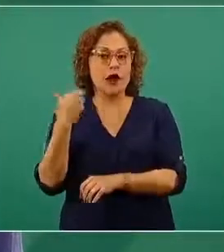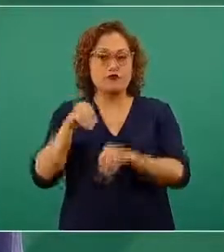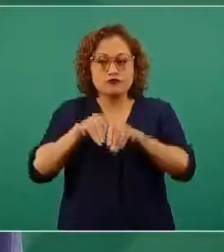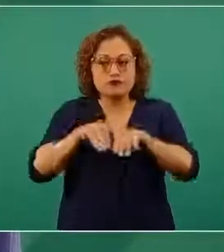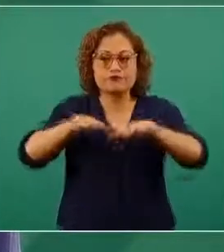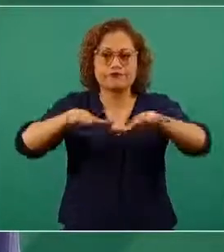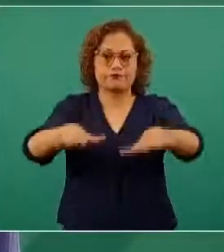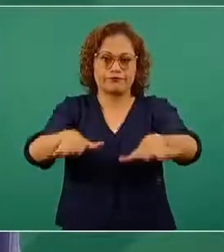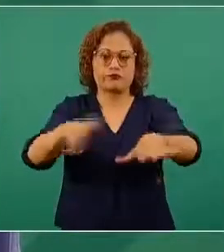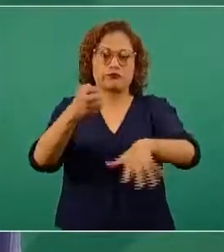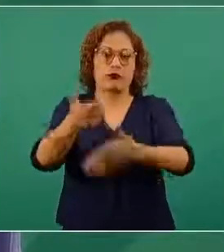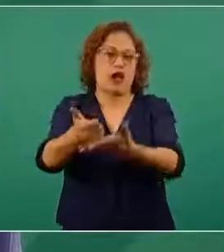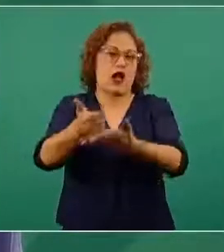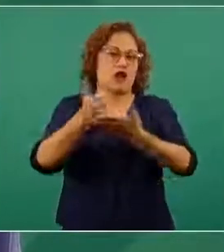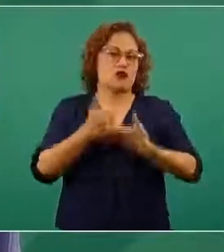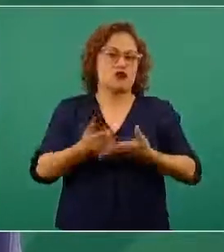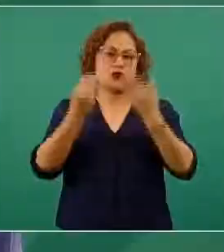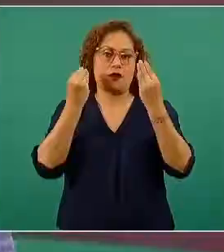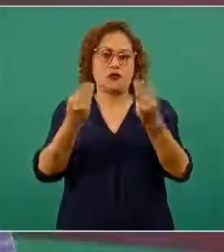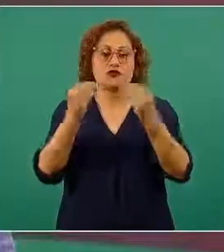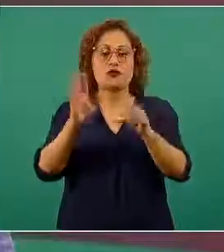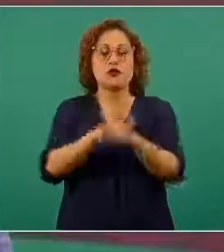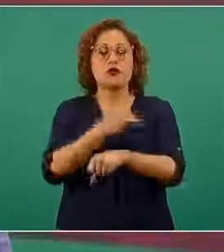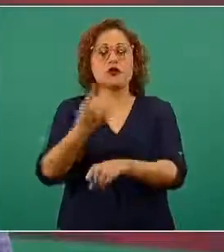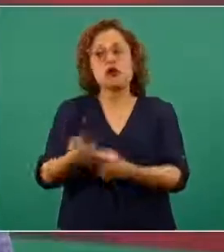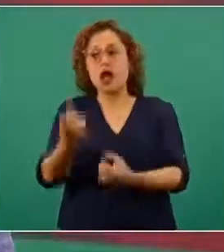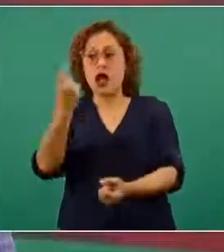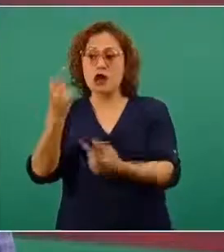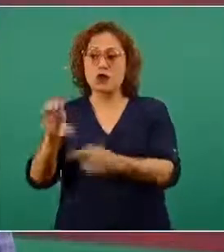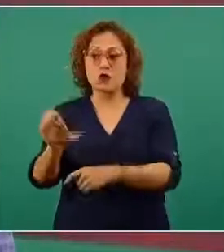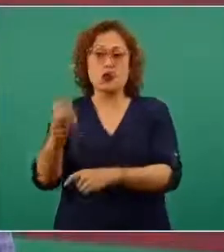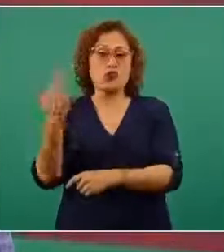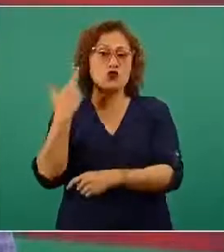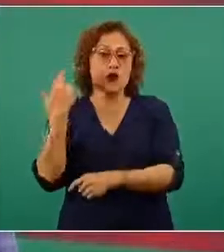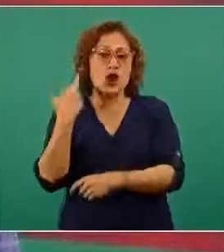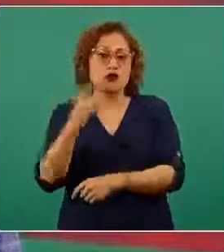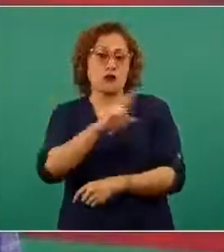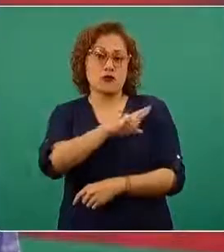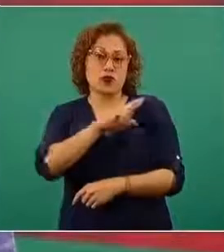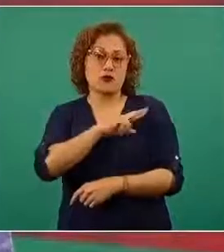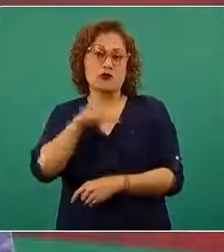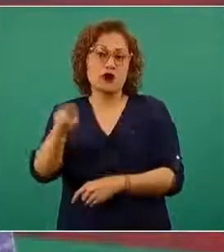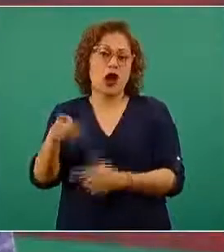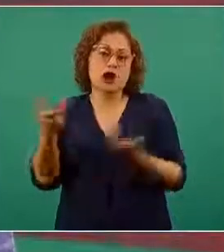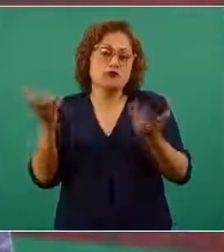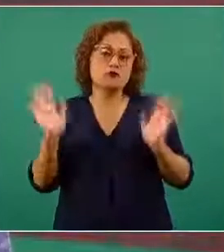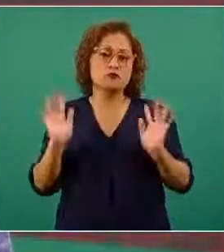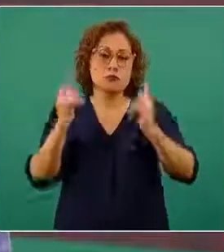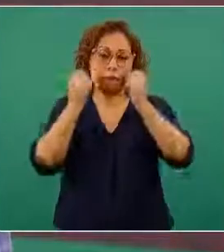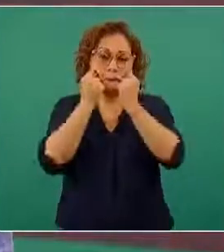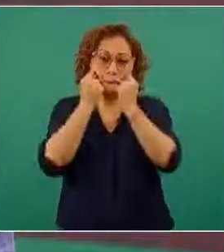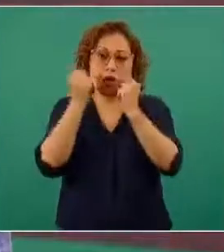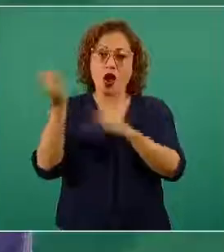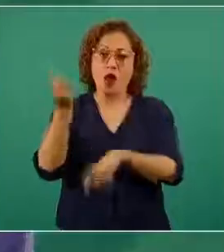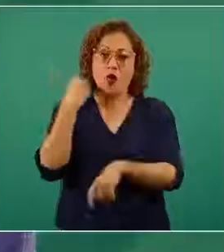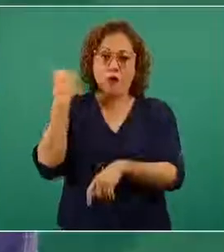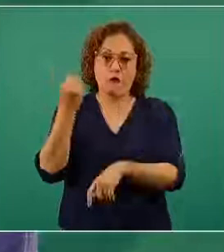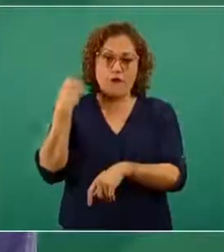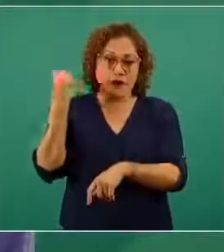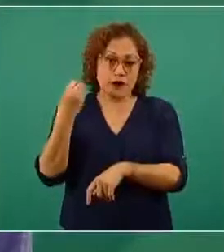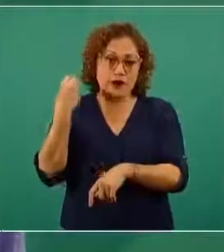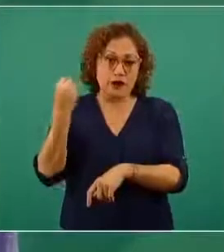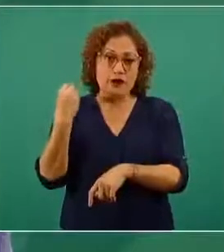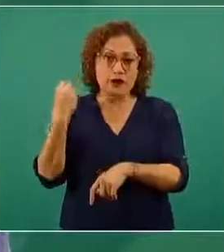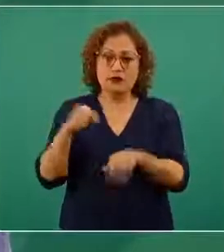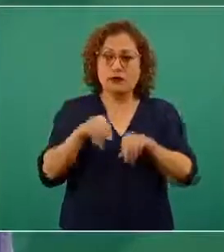tendríamos con radiodifusoras comerciales, a quienes no les ha interesado acercarse o tener cobertura en